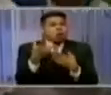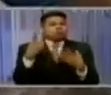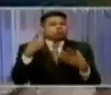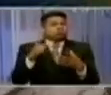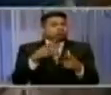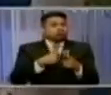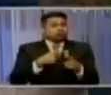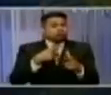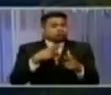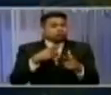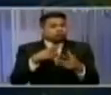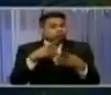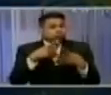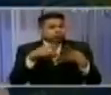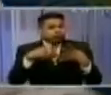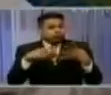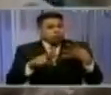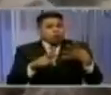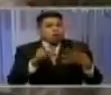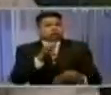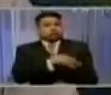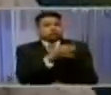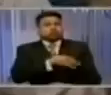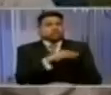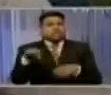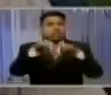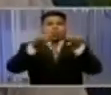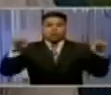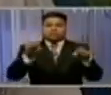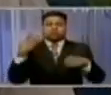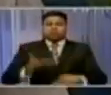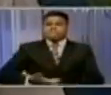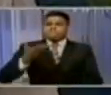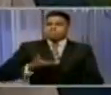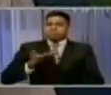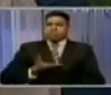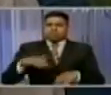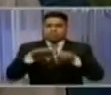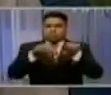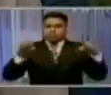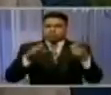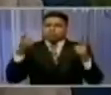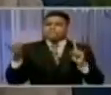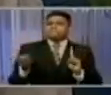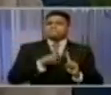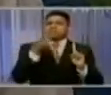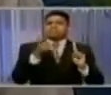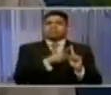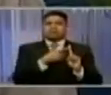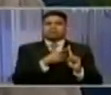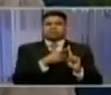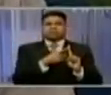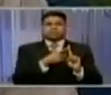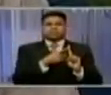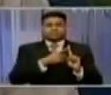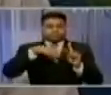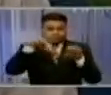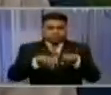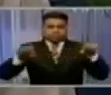que tiene una sociedad? La educación. Porque en la educación es que se forjan los